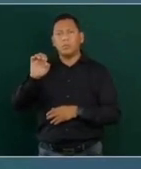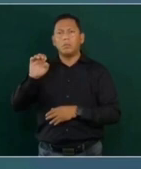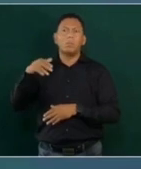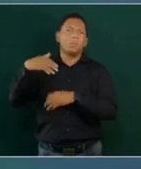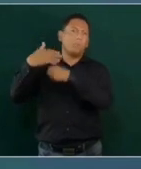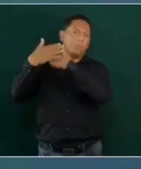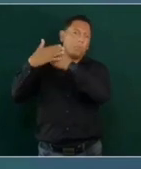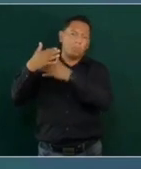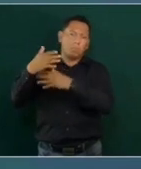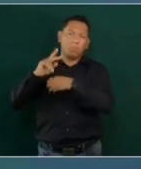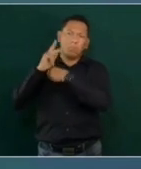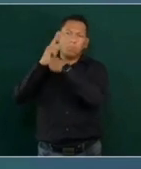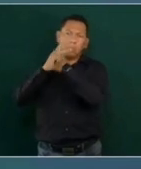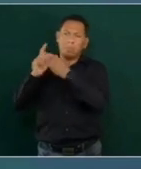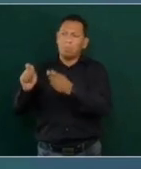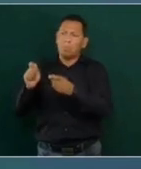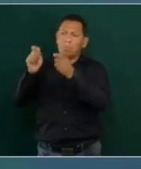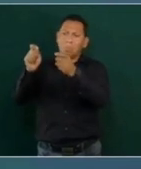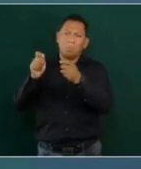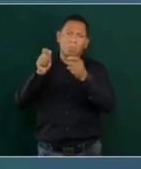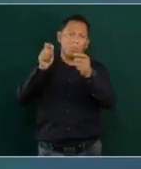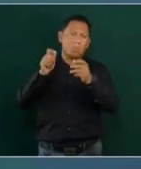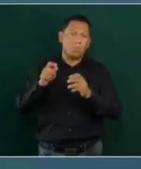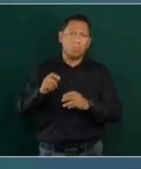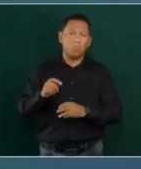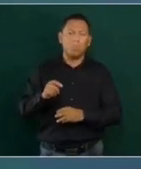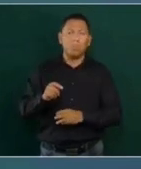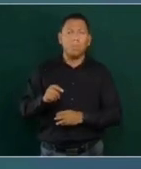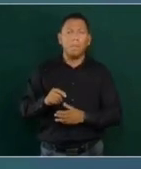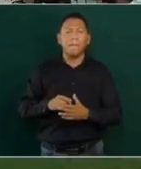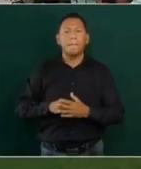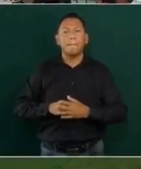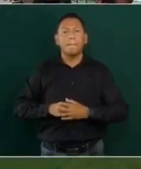Sin embargo, no existe